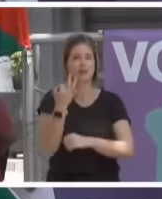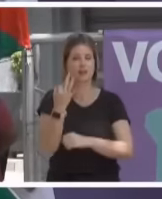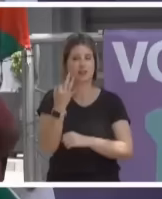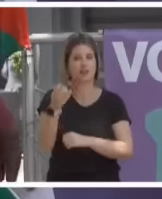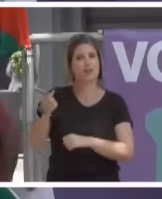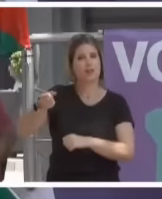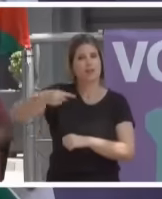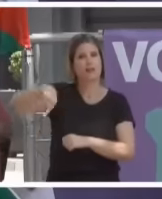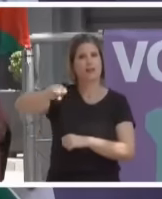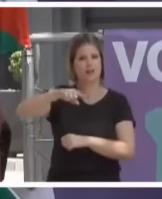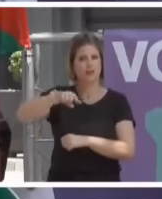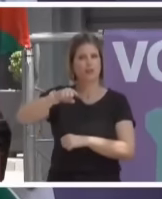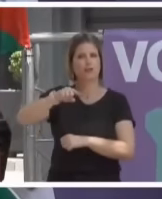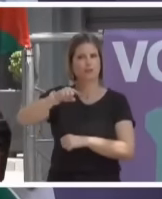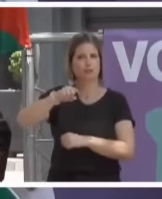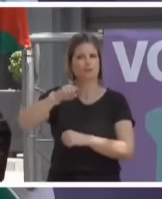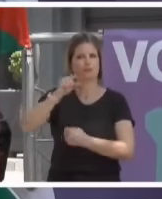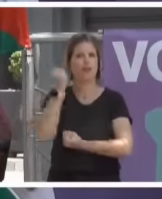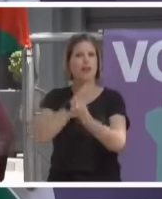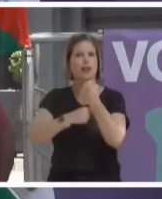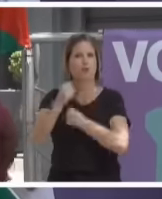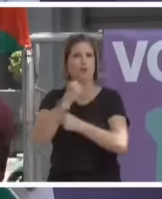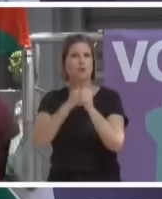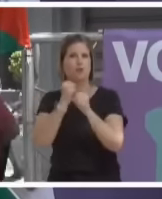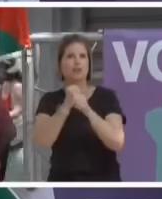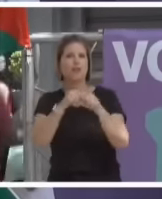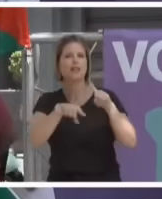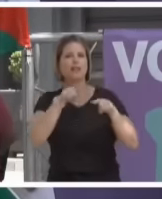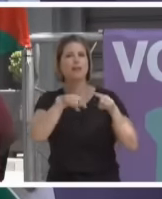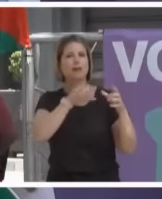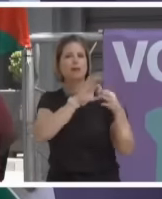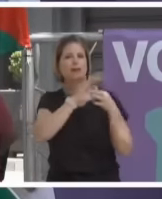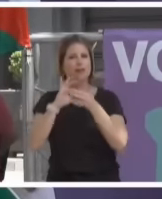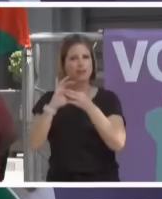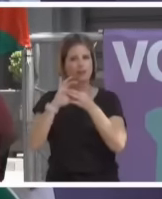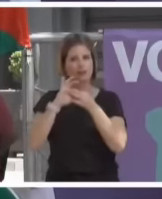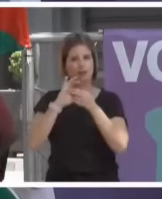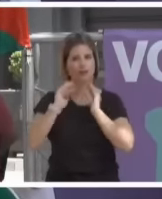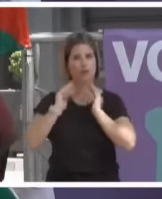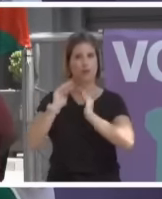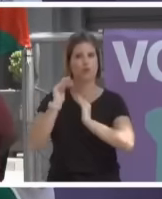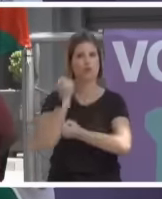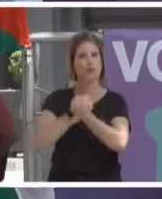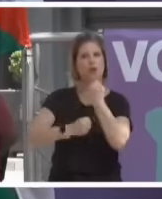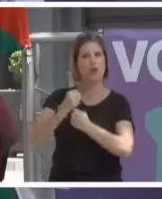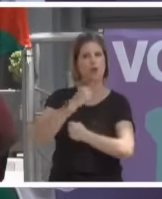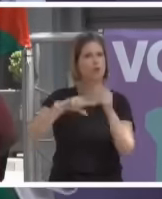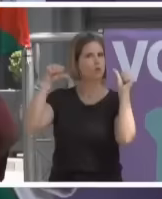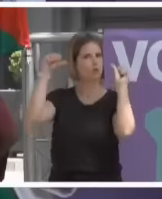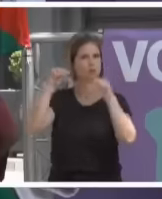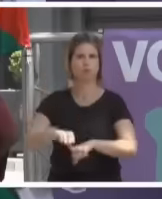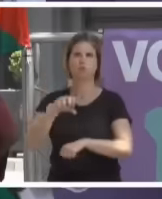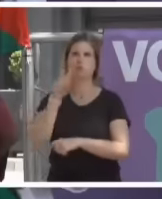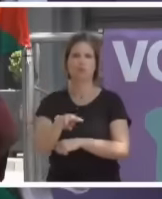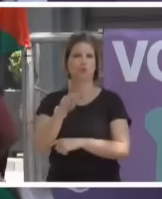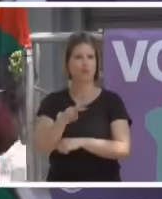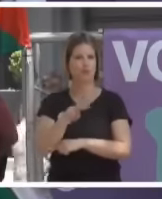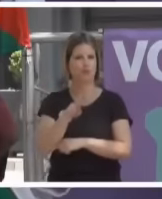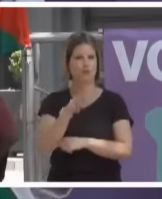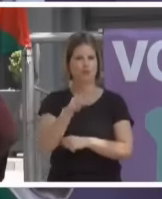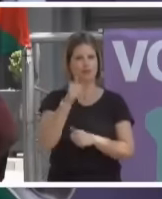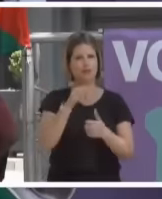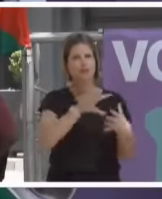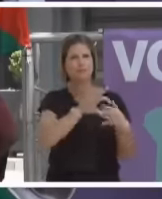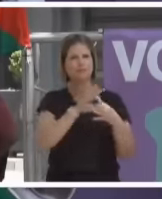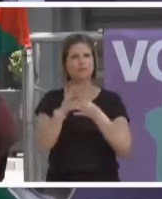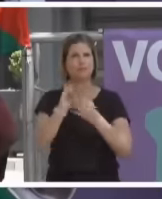ellos hacen economía en base a la creencia de que su economía nunca va a caer. Esto tiene que ver con